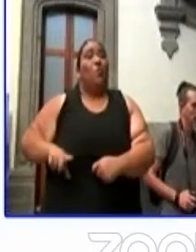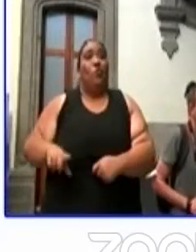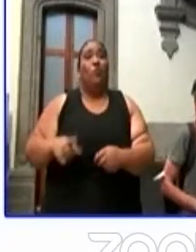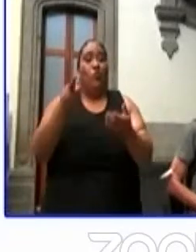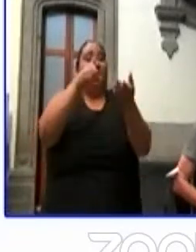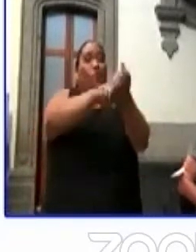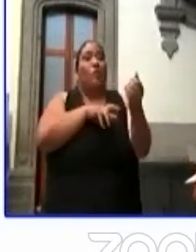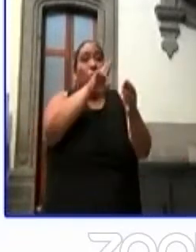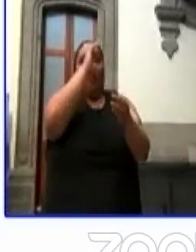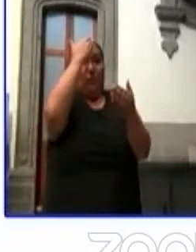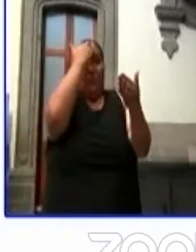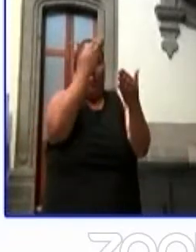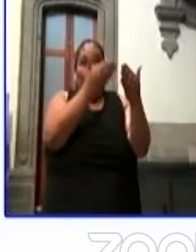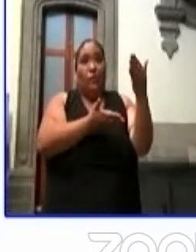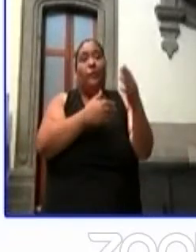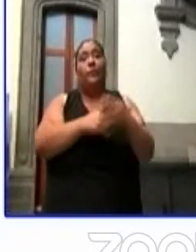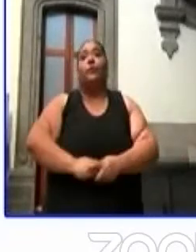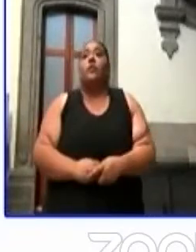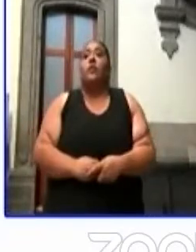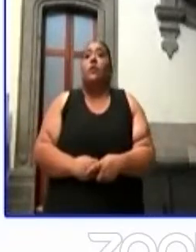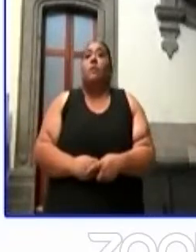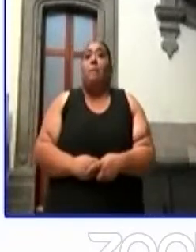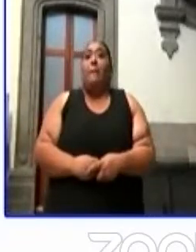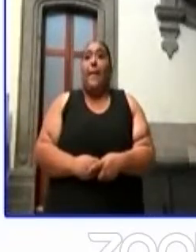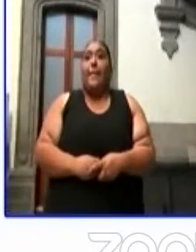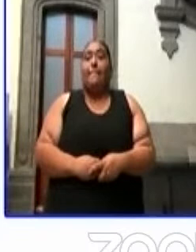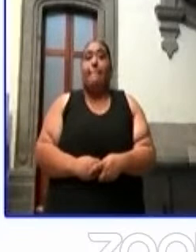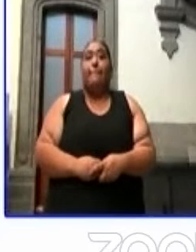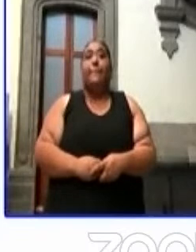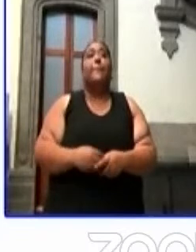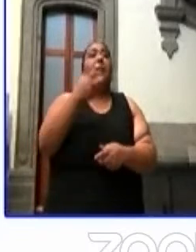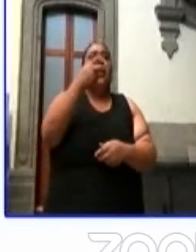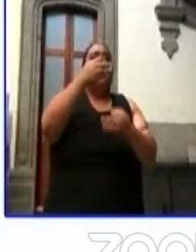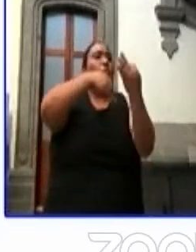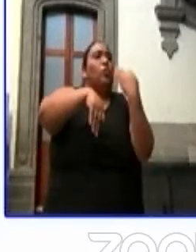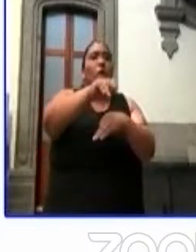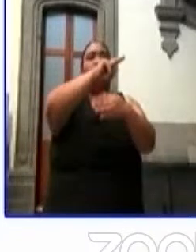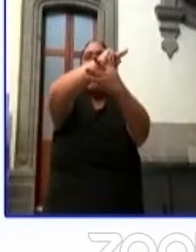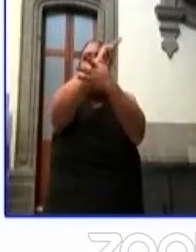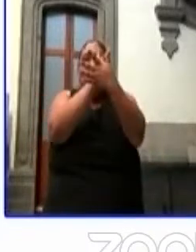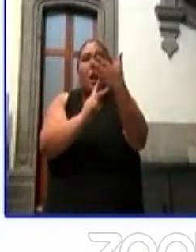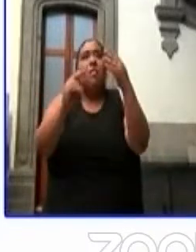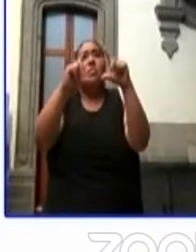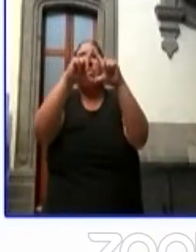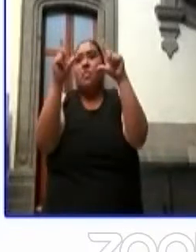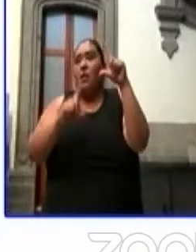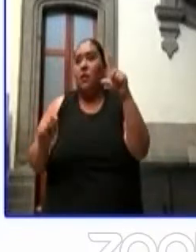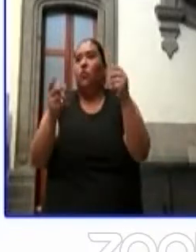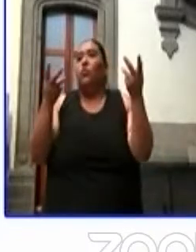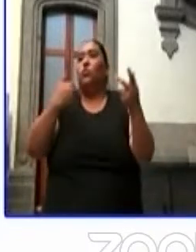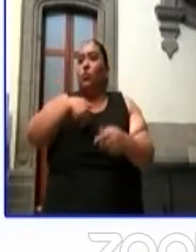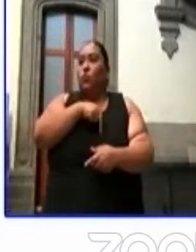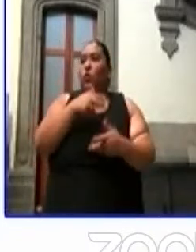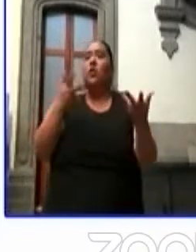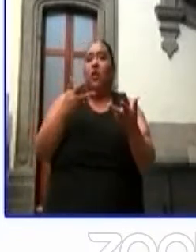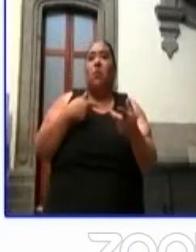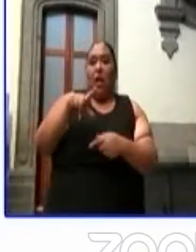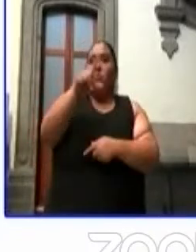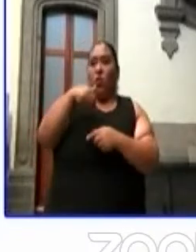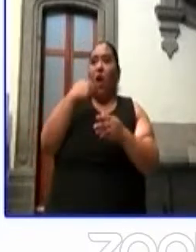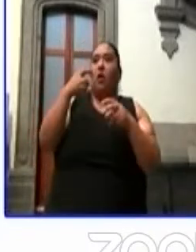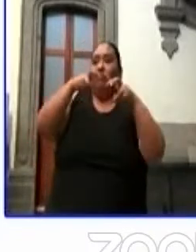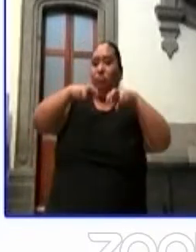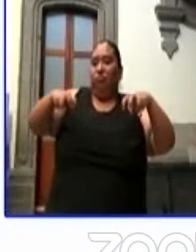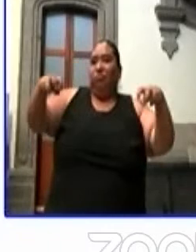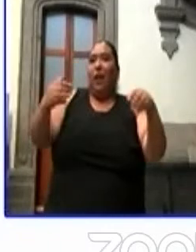Bueno, esto es a grandes rasgos lo que es el Plan Nacional. Ya lo conocerán, vuelvo y repito, es